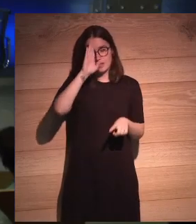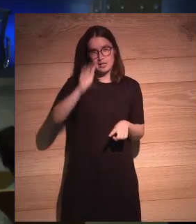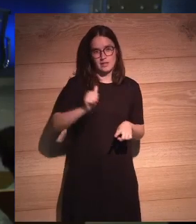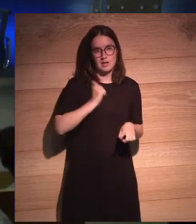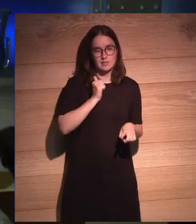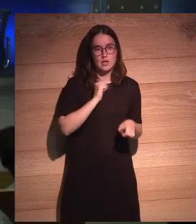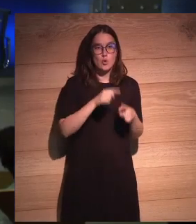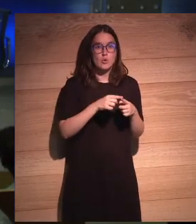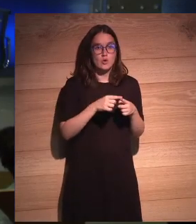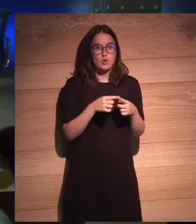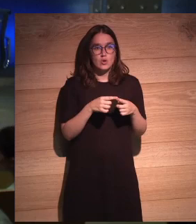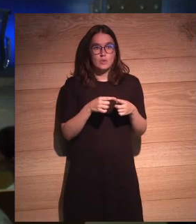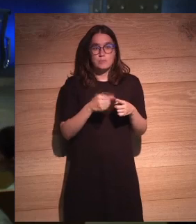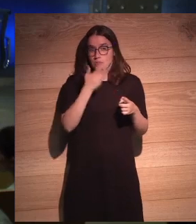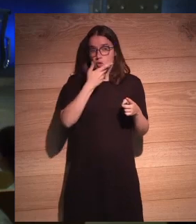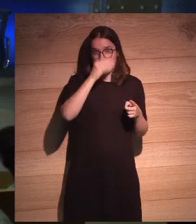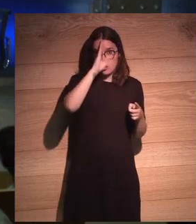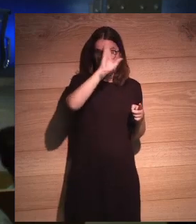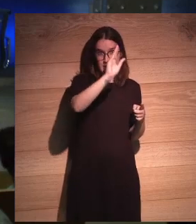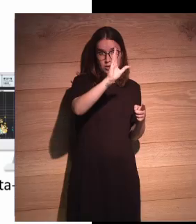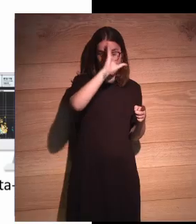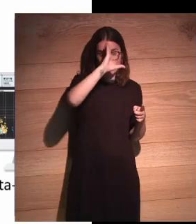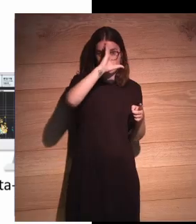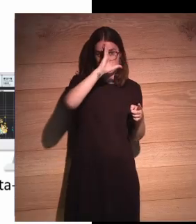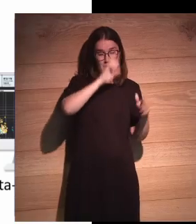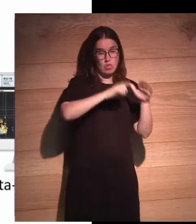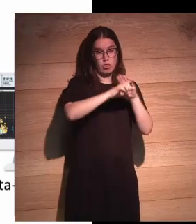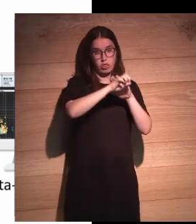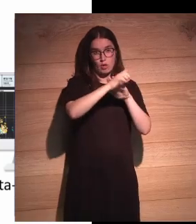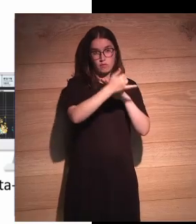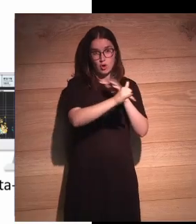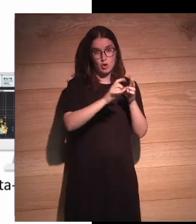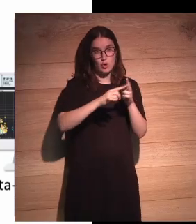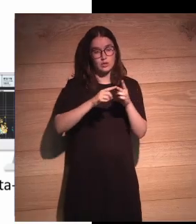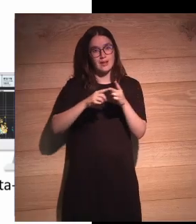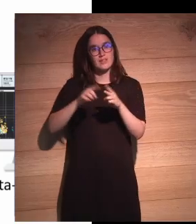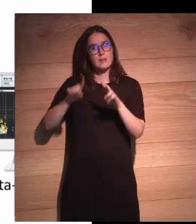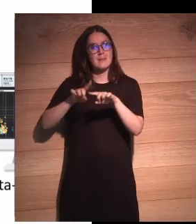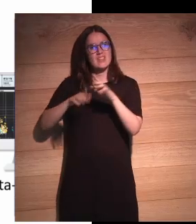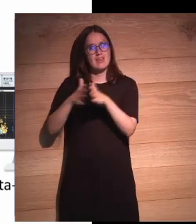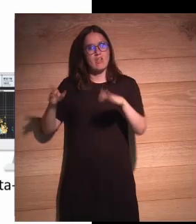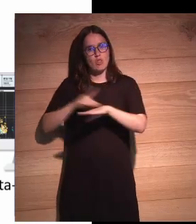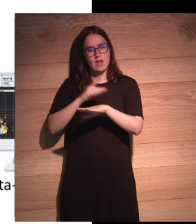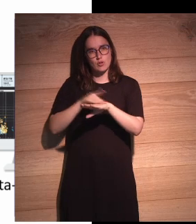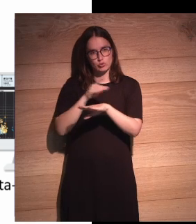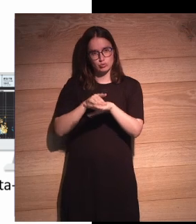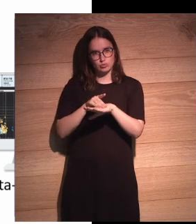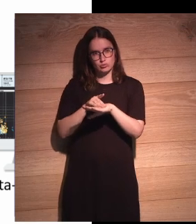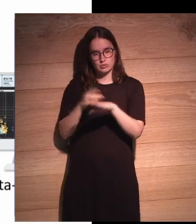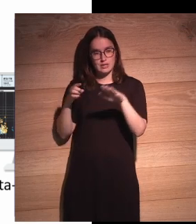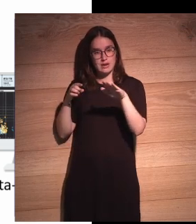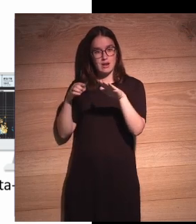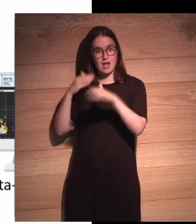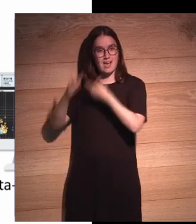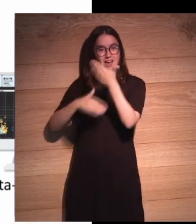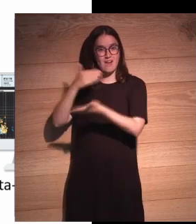Una que es basada en el conocimiento, la menos desarrollada, y otra basada en el impulso de los datos, en el avance del Machine